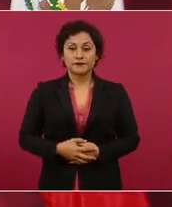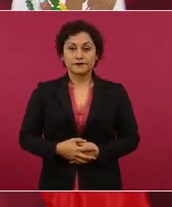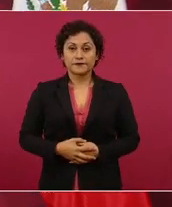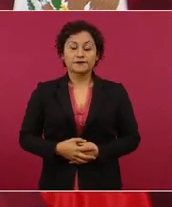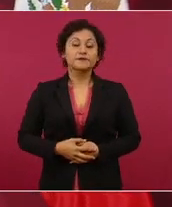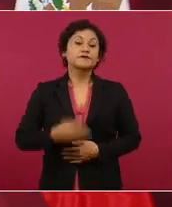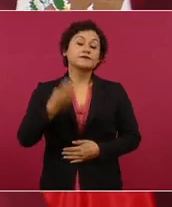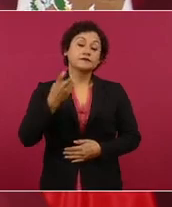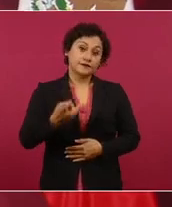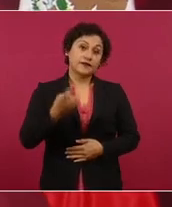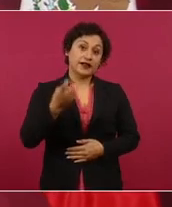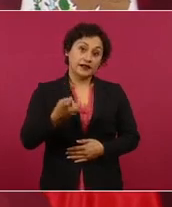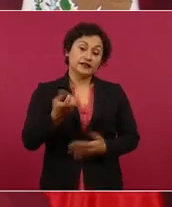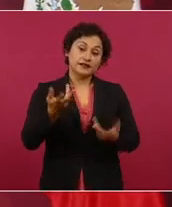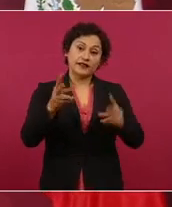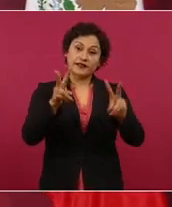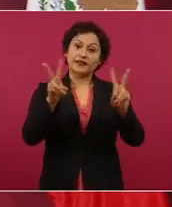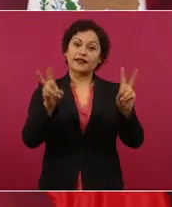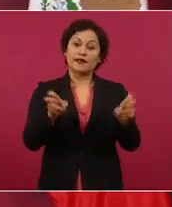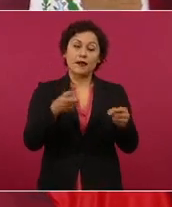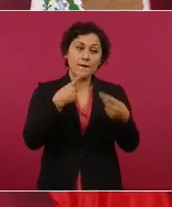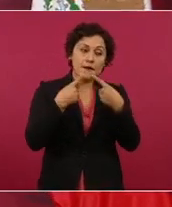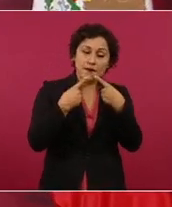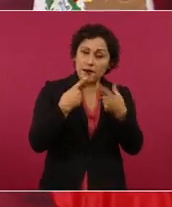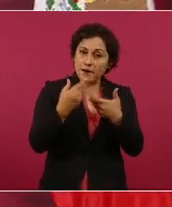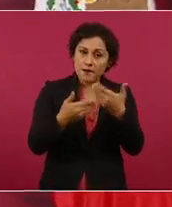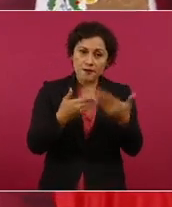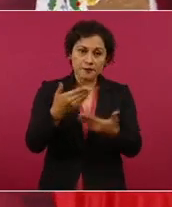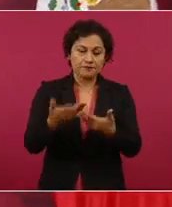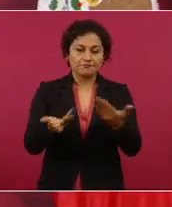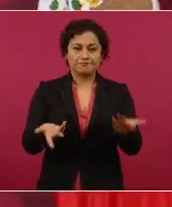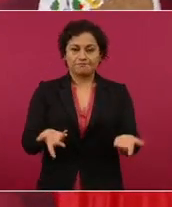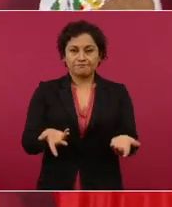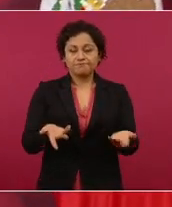Esa es una controversia que tenemos y que